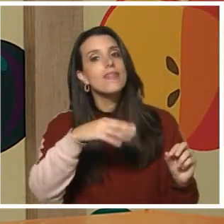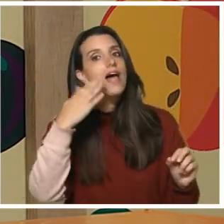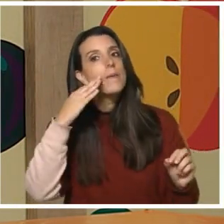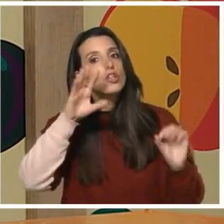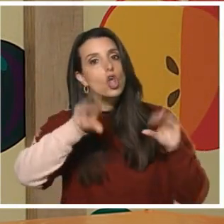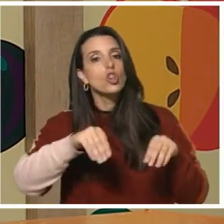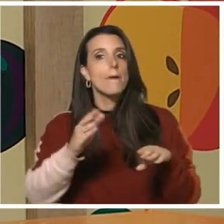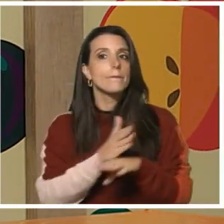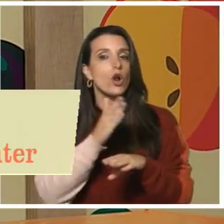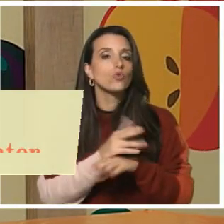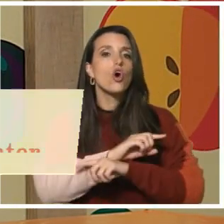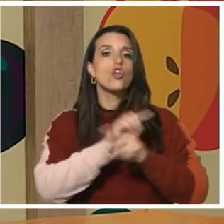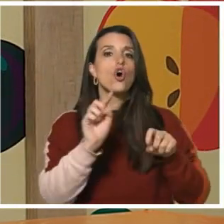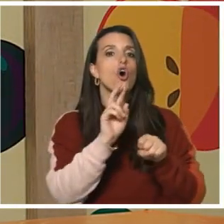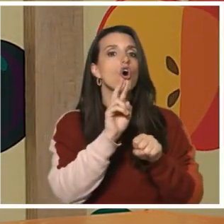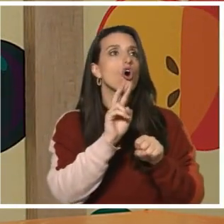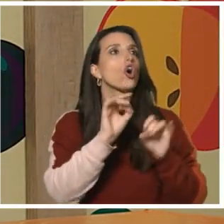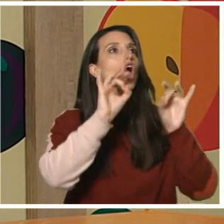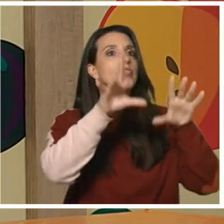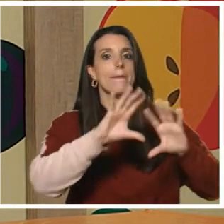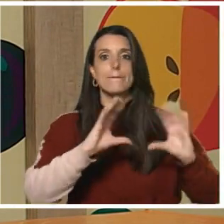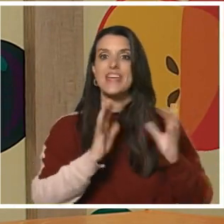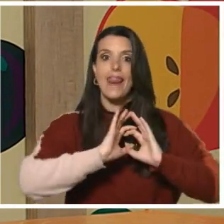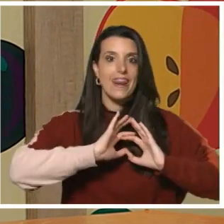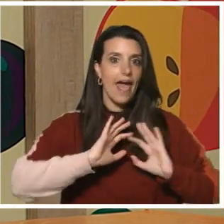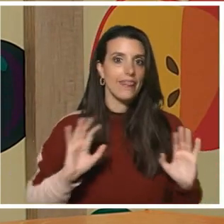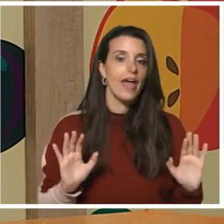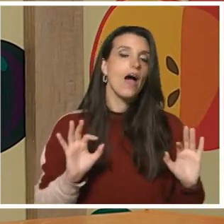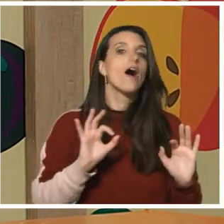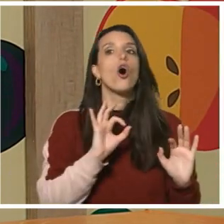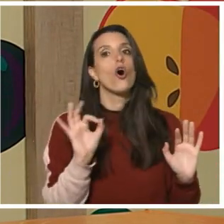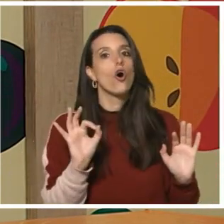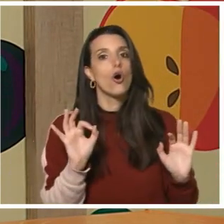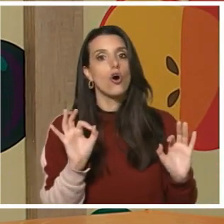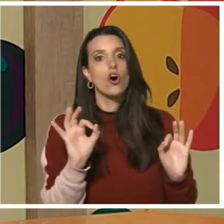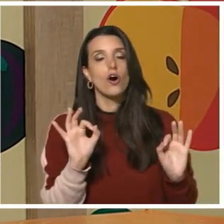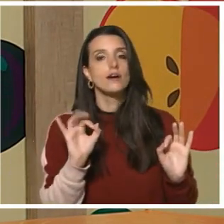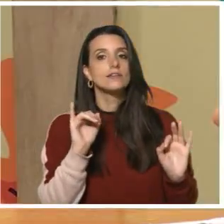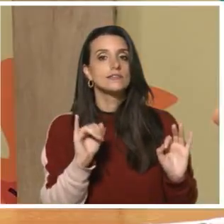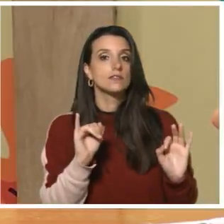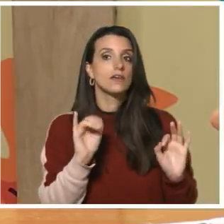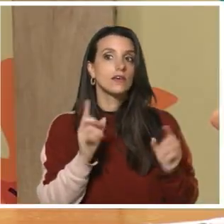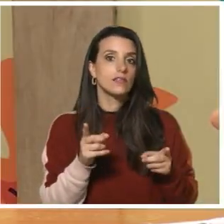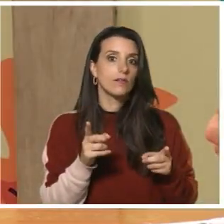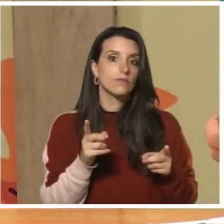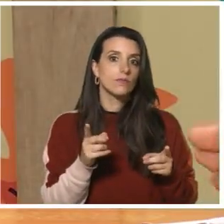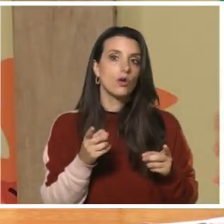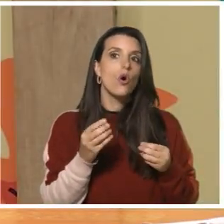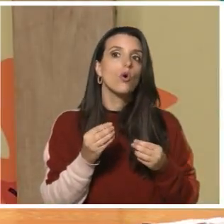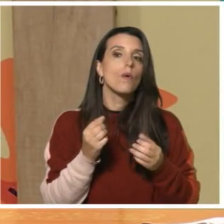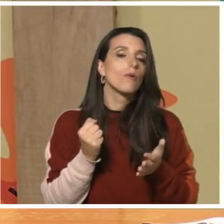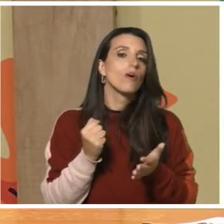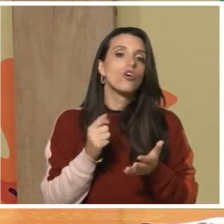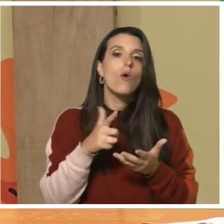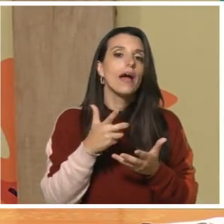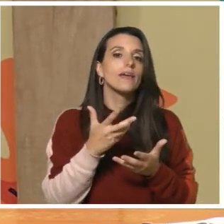ese producto no ha contaminado, contaminó lo menos posible, sí. O no directamente va a contaminar en el futuro. Directamente no dejan huella de